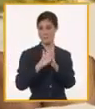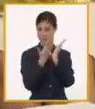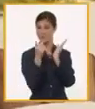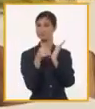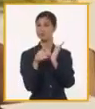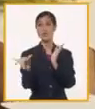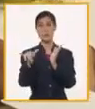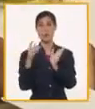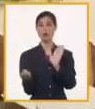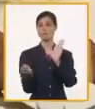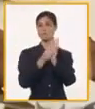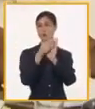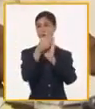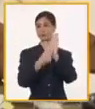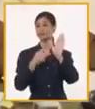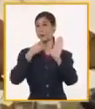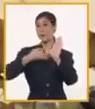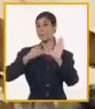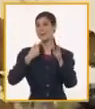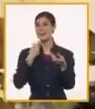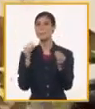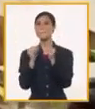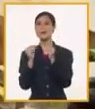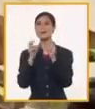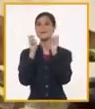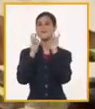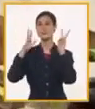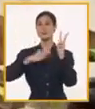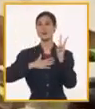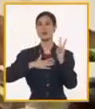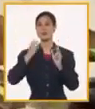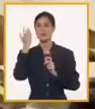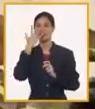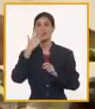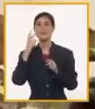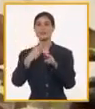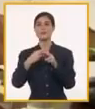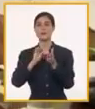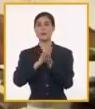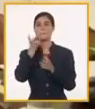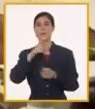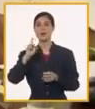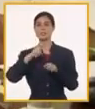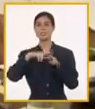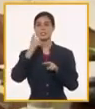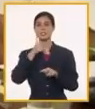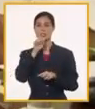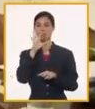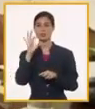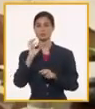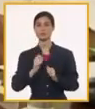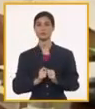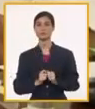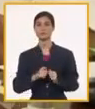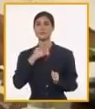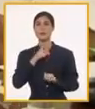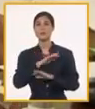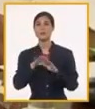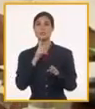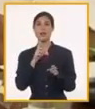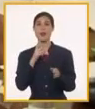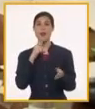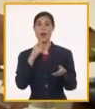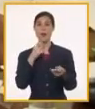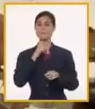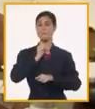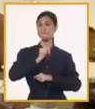la presentación de aquella entrevista. Dice: la prensa contrarrevolucionaria concentra en él su